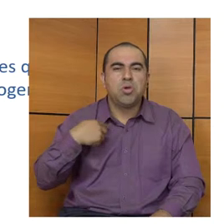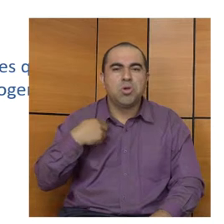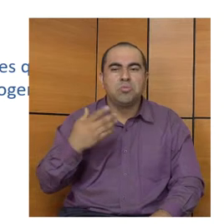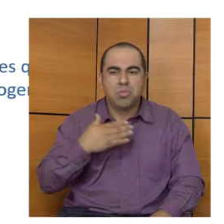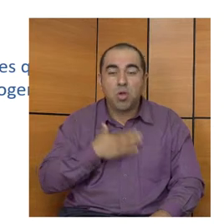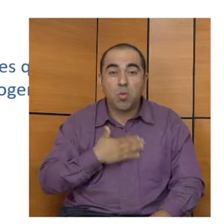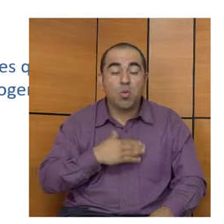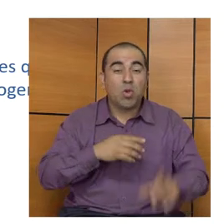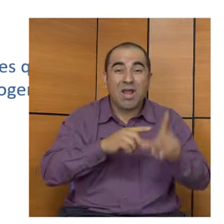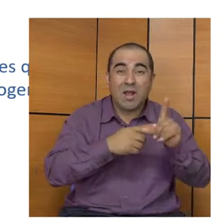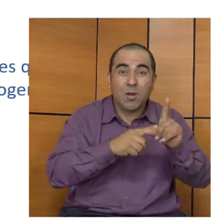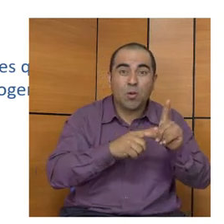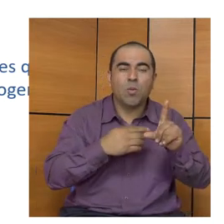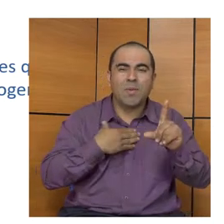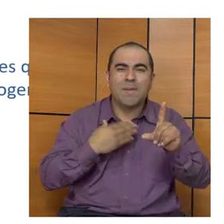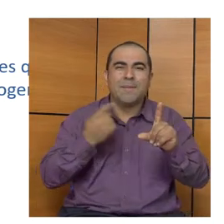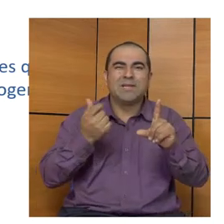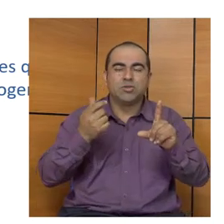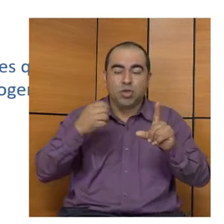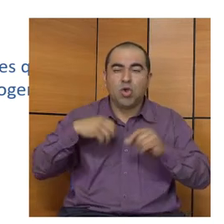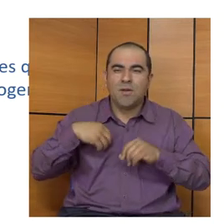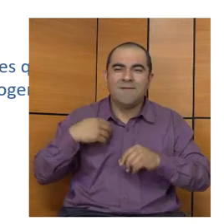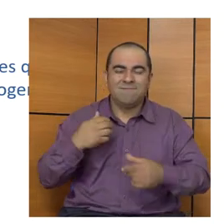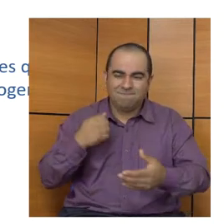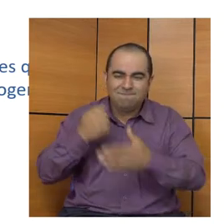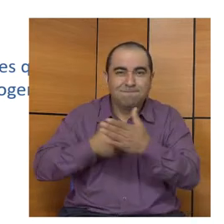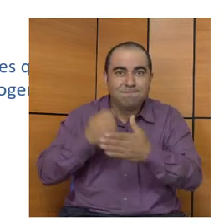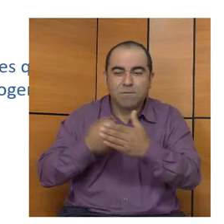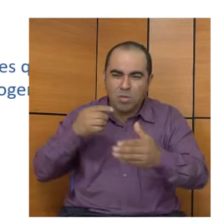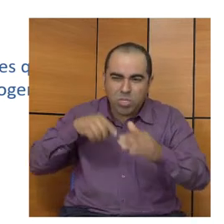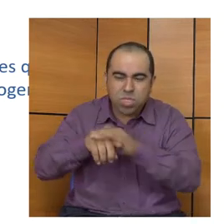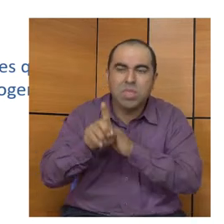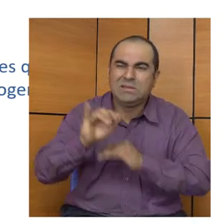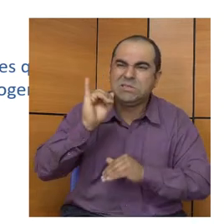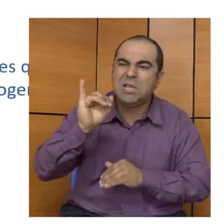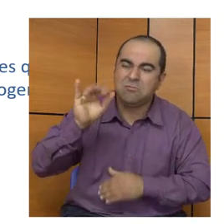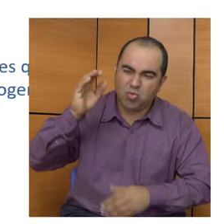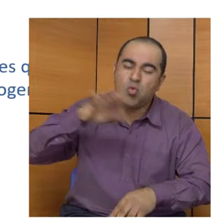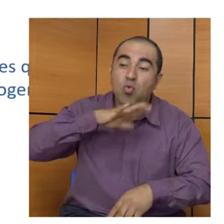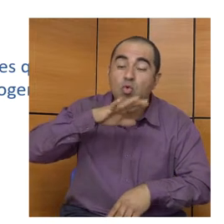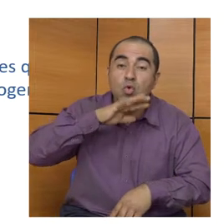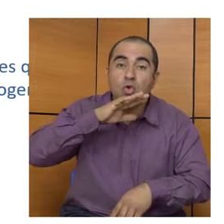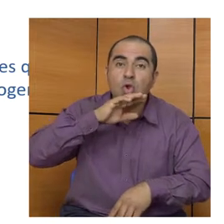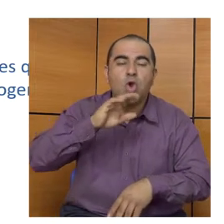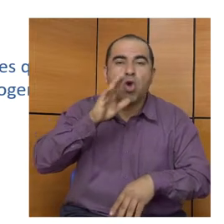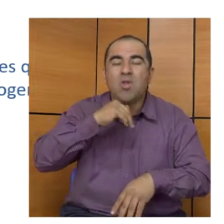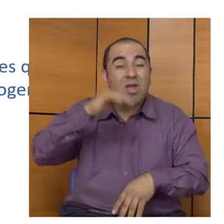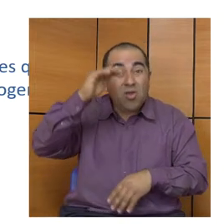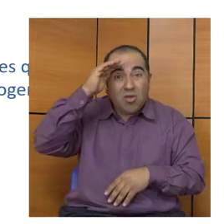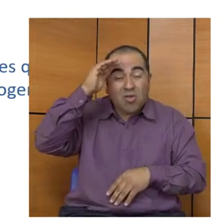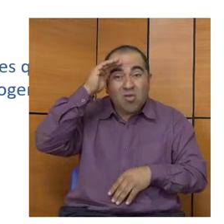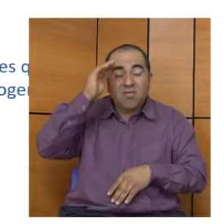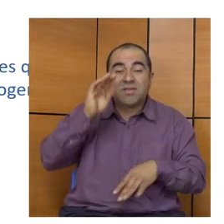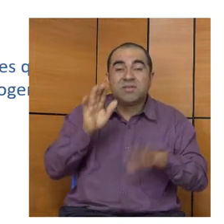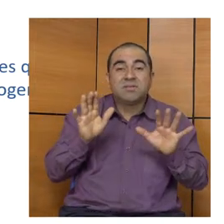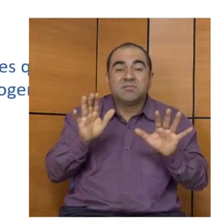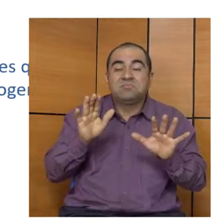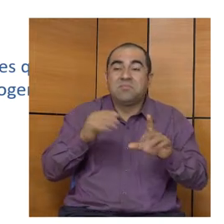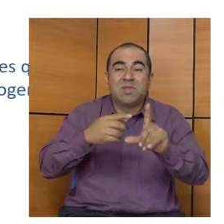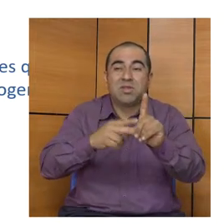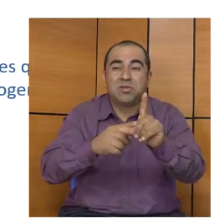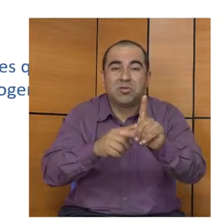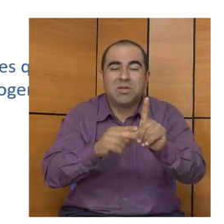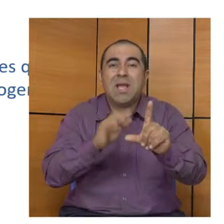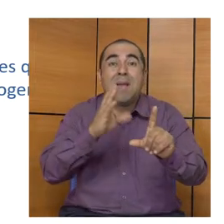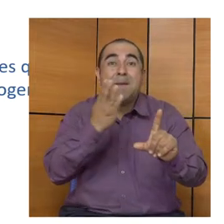respecto a la tecnología, que me adentro, que lo intento, o si, al contrario, no tengo esa confianza y la tecnología me da un